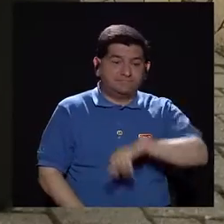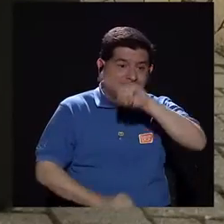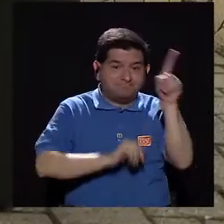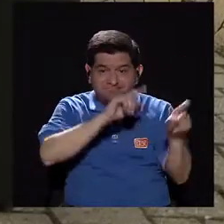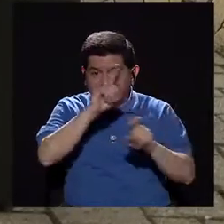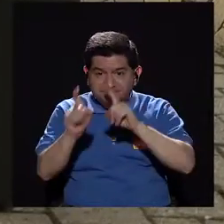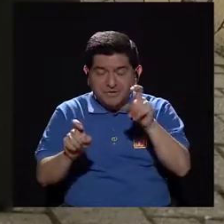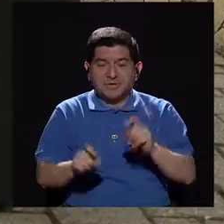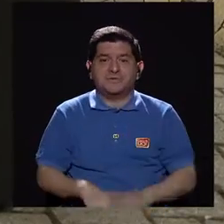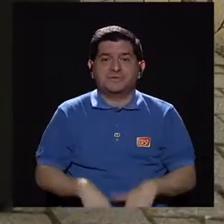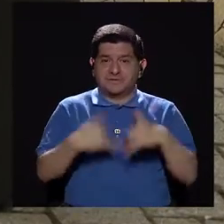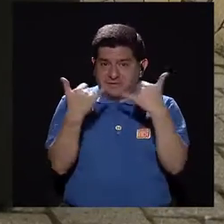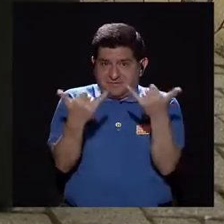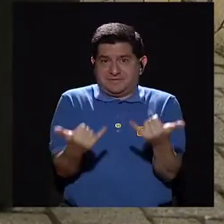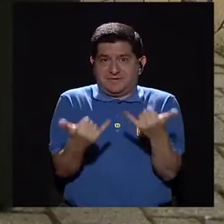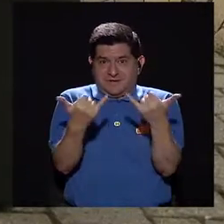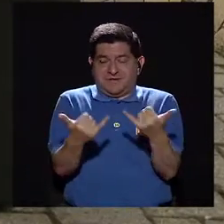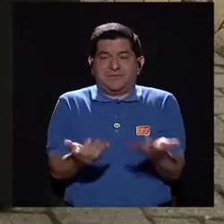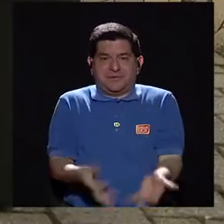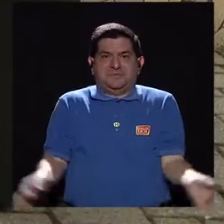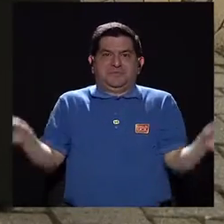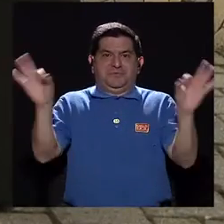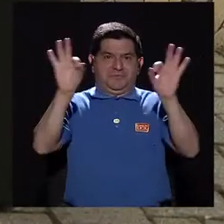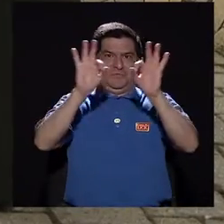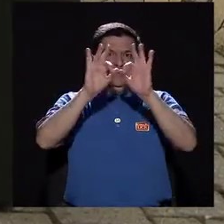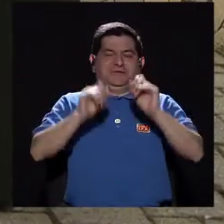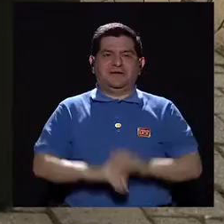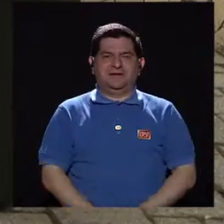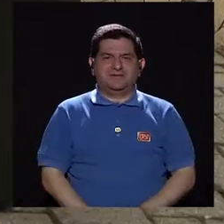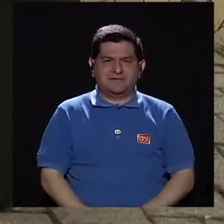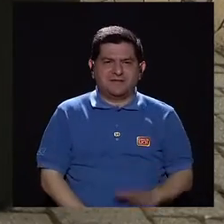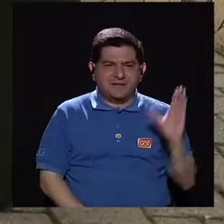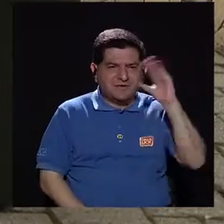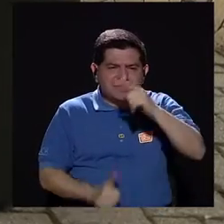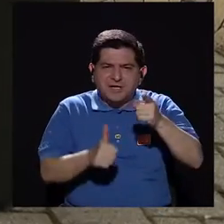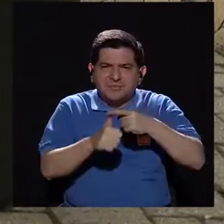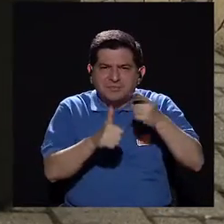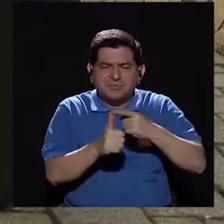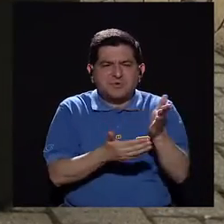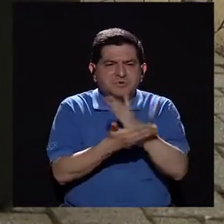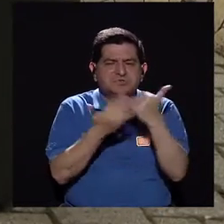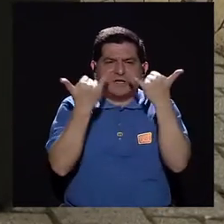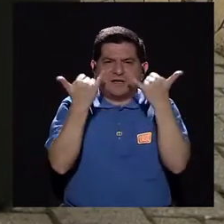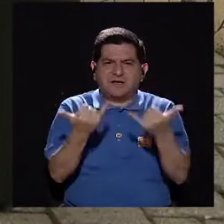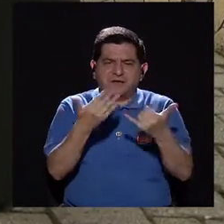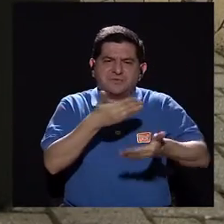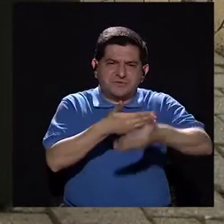Bueno, doctora, con estas preguntas, pues, muy importantes, vemos